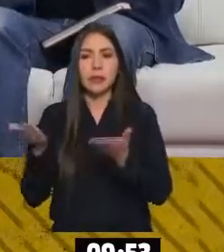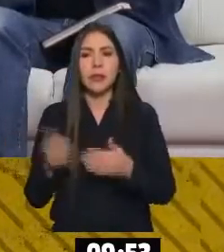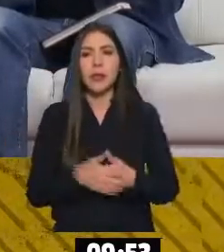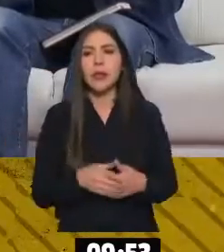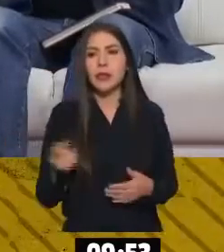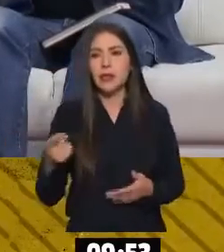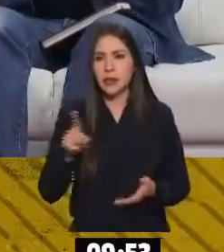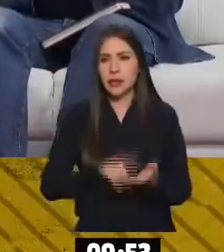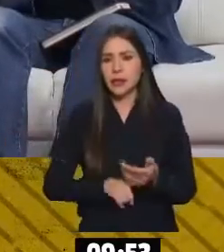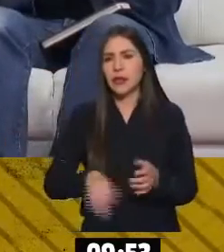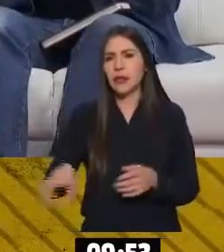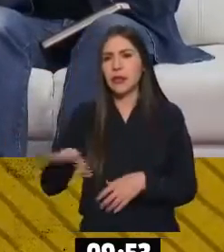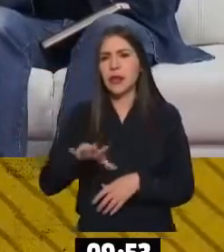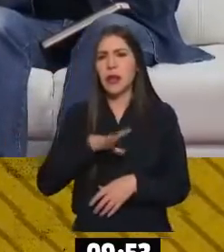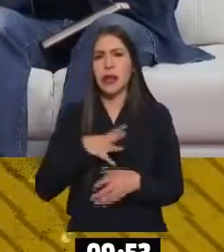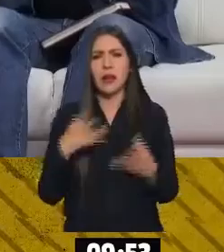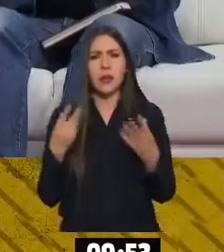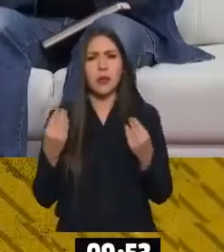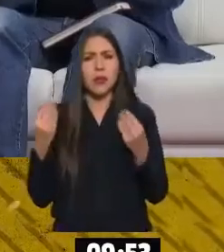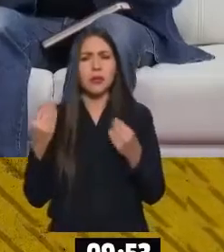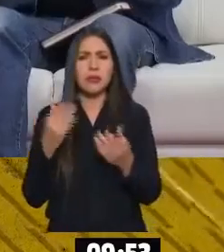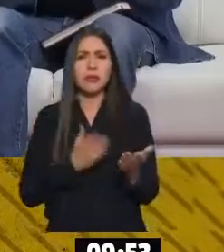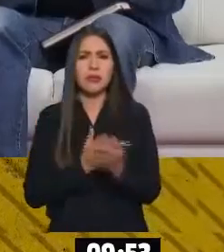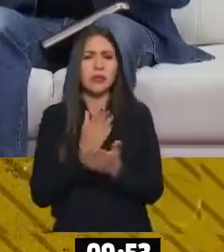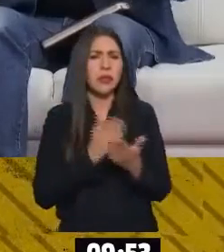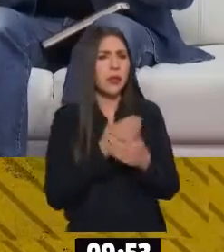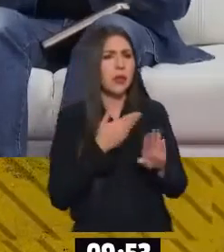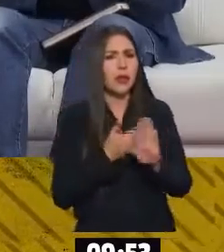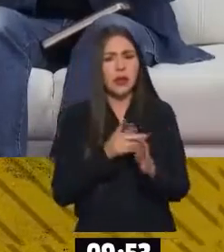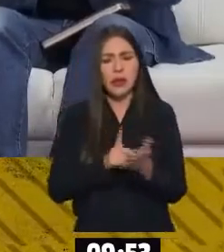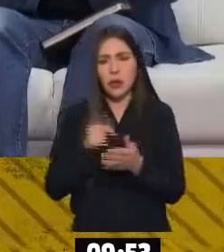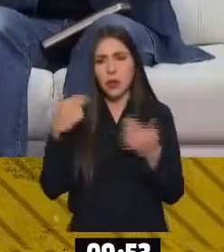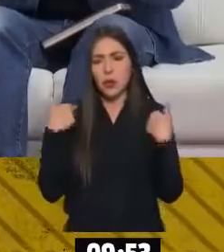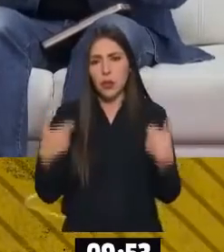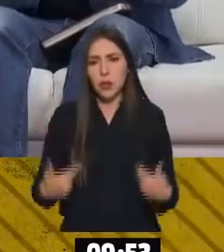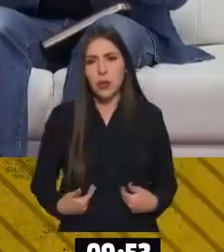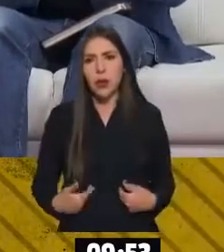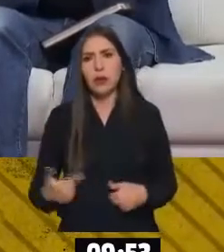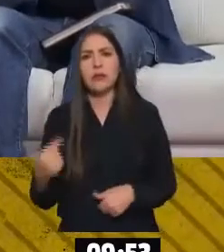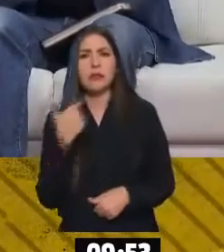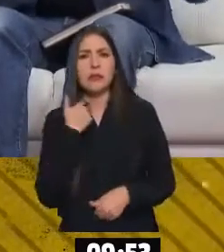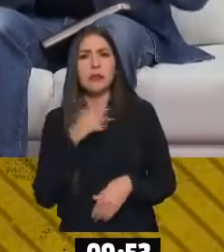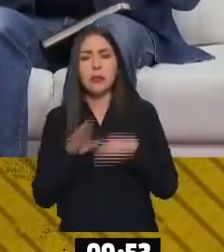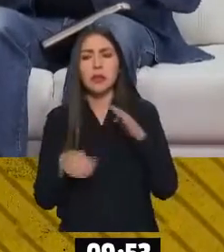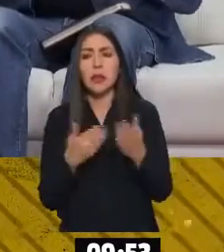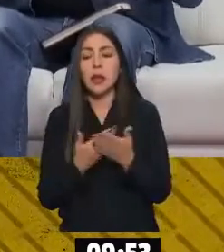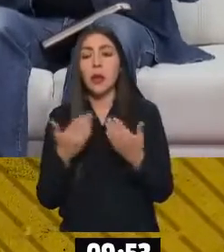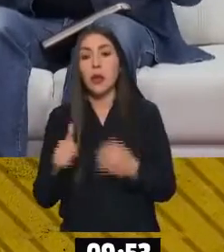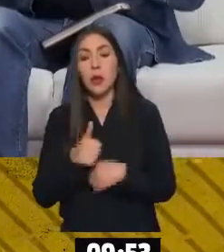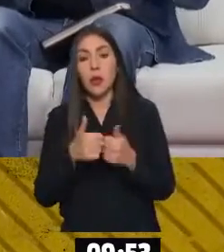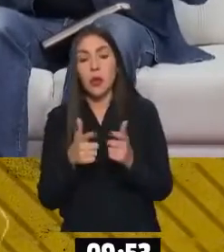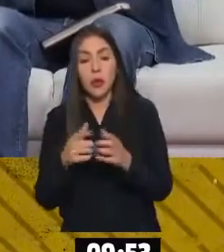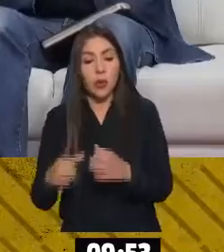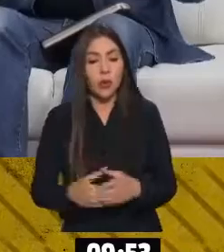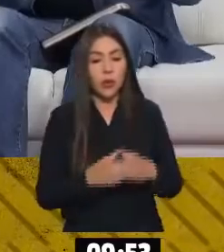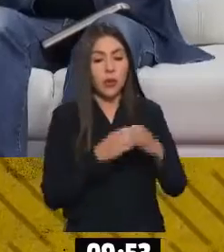registran una serie de homicidios, de violaciones a los derechos humanos, y este grupo del Machete surge como